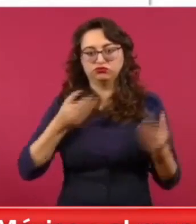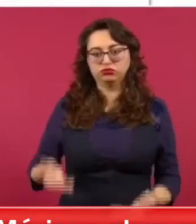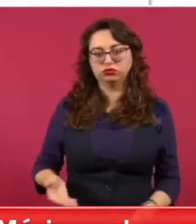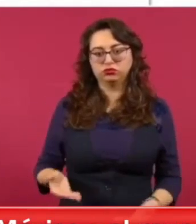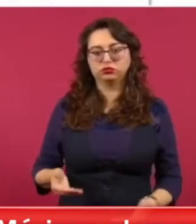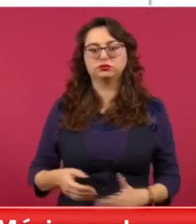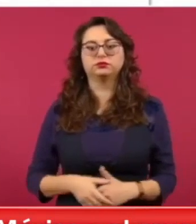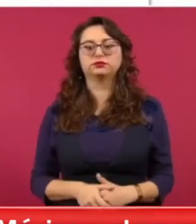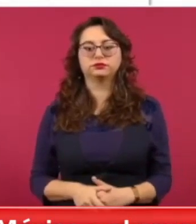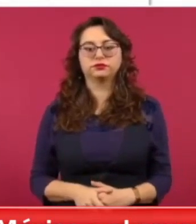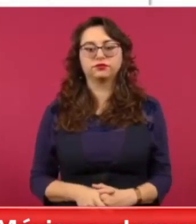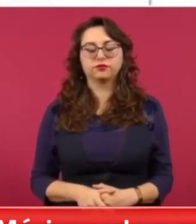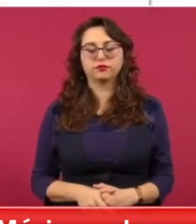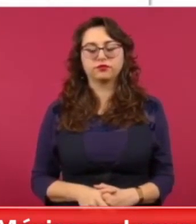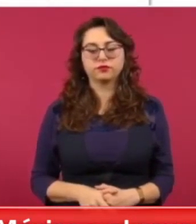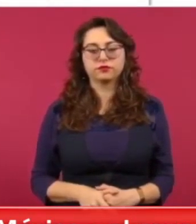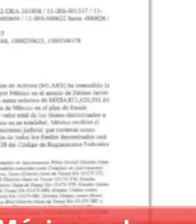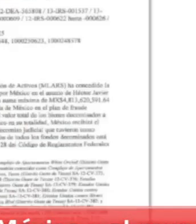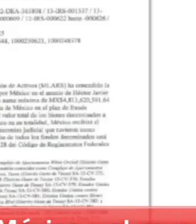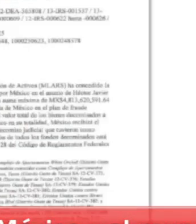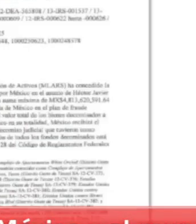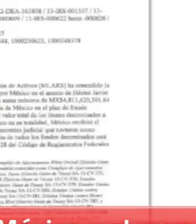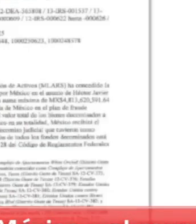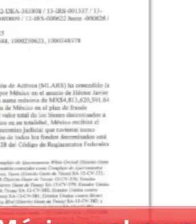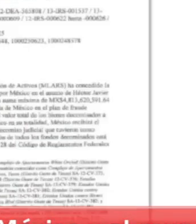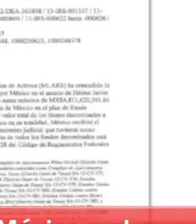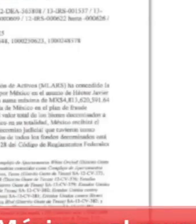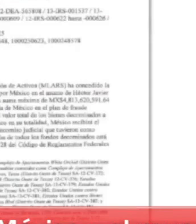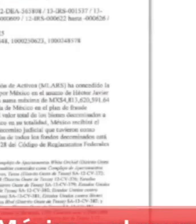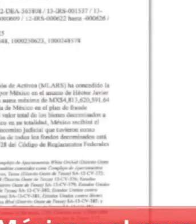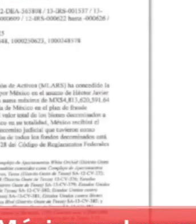le confiscaron en Estados Unidos a este señor